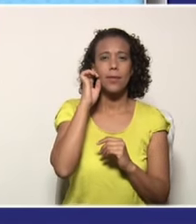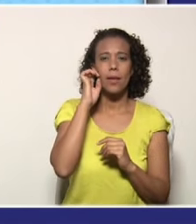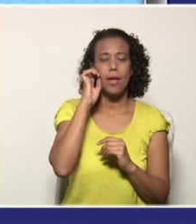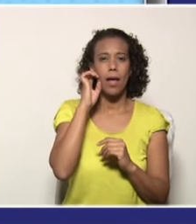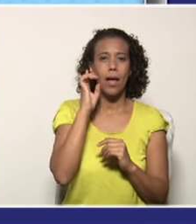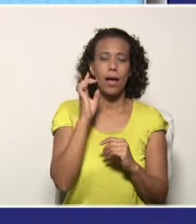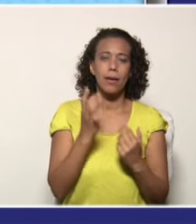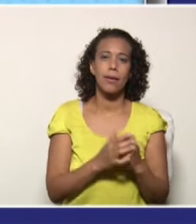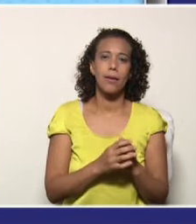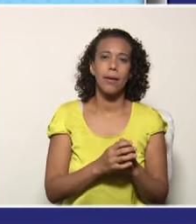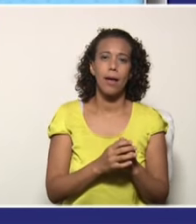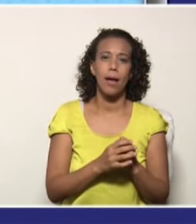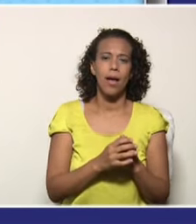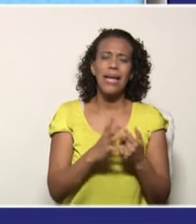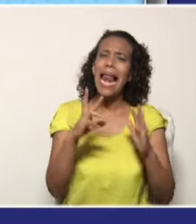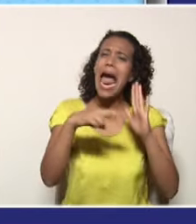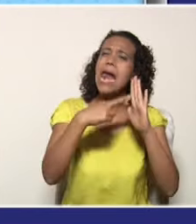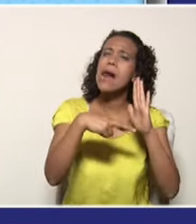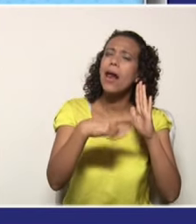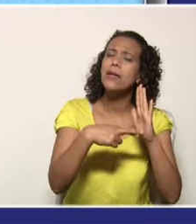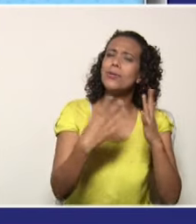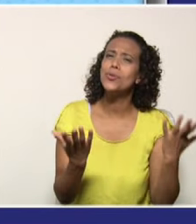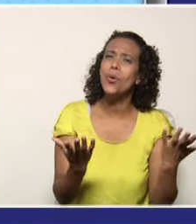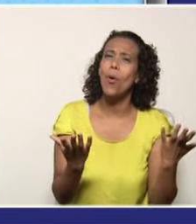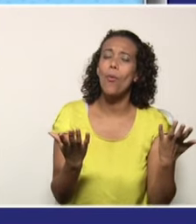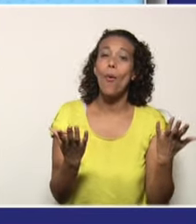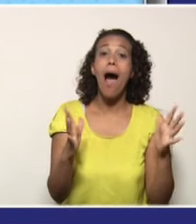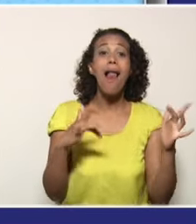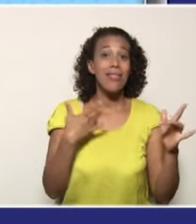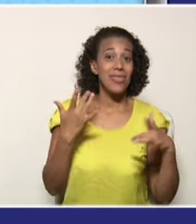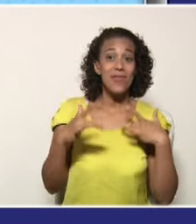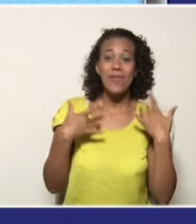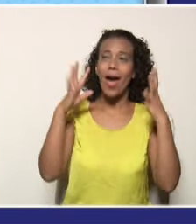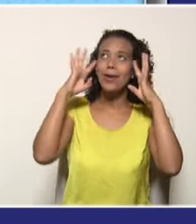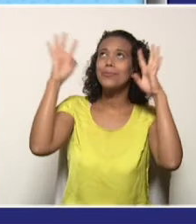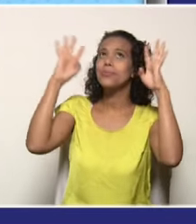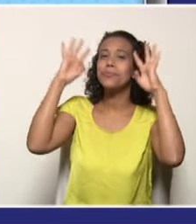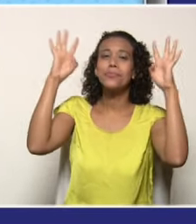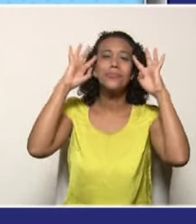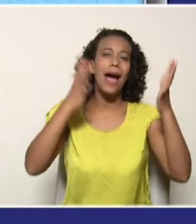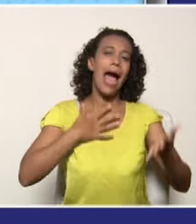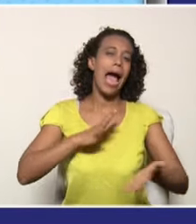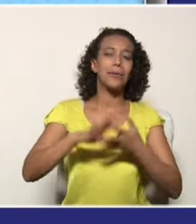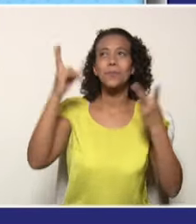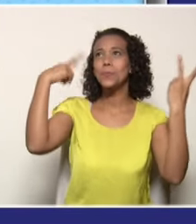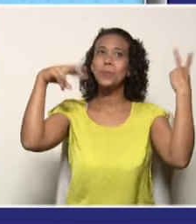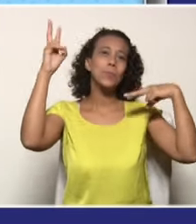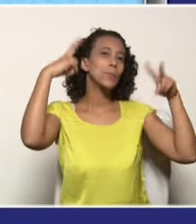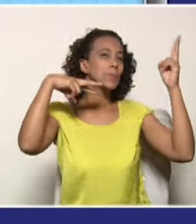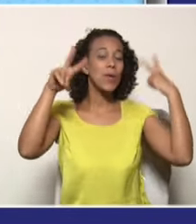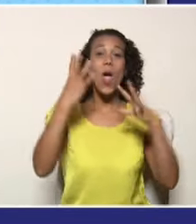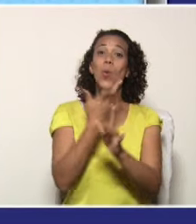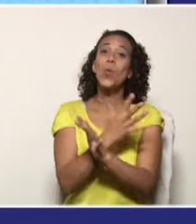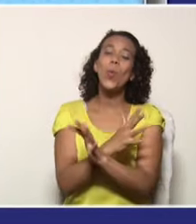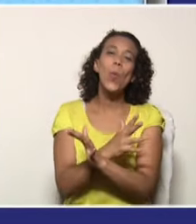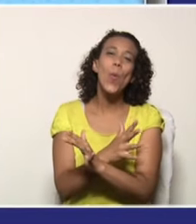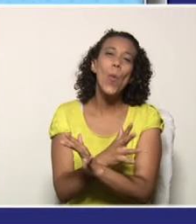¿Qué es la recreación? Es la actividad de distracción, o vamos a decir, es el